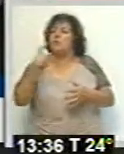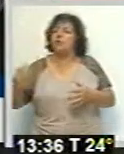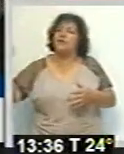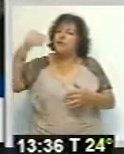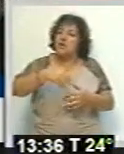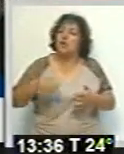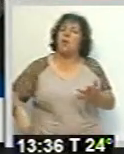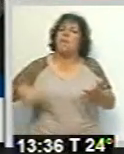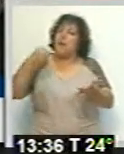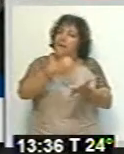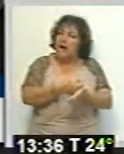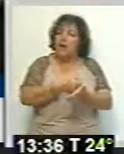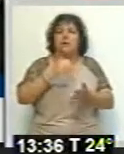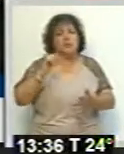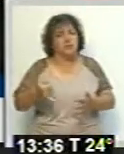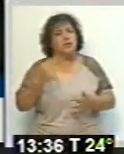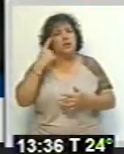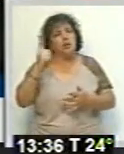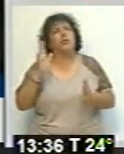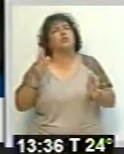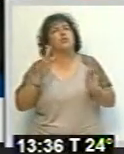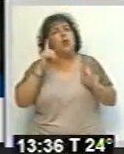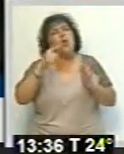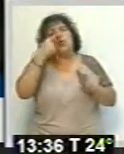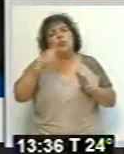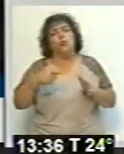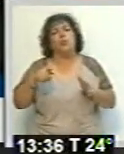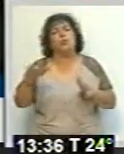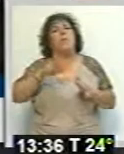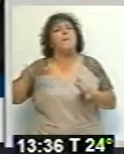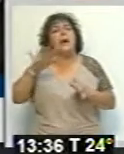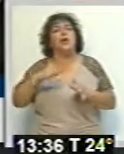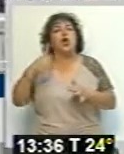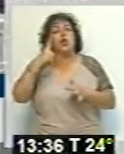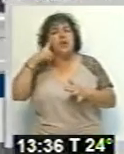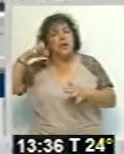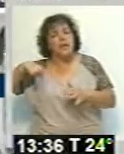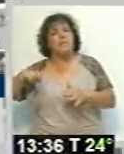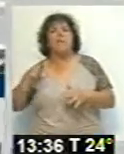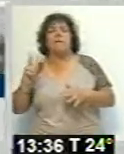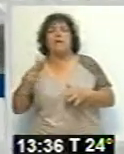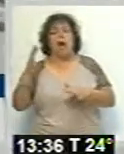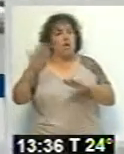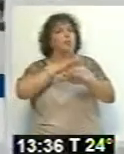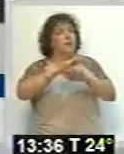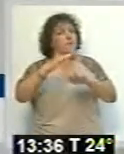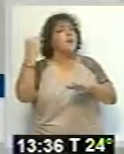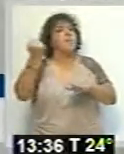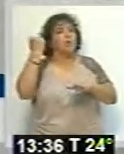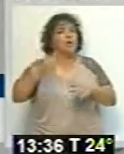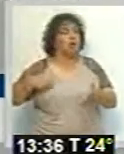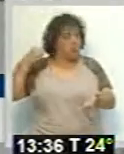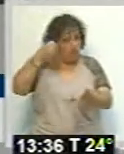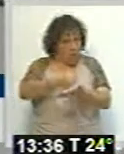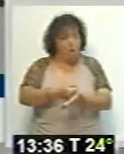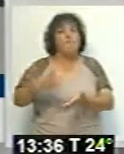pagos? Sí, creo que, a ver, si uno toma sobre todo los últimos barrios del instituto, hay niveles importantes de cumplimiento. Aún